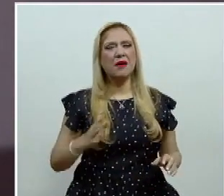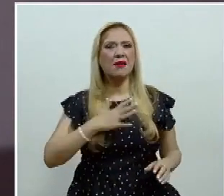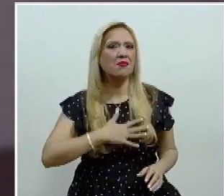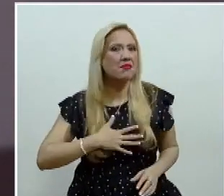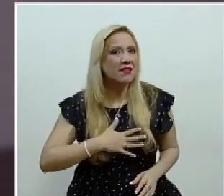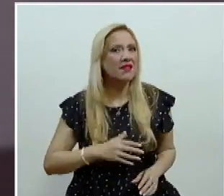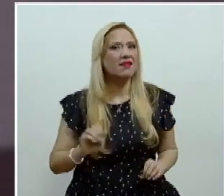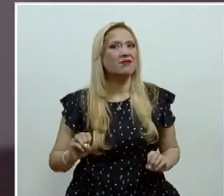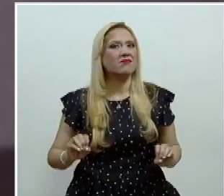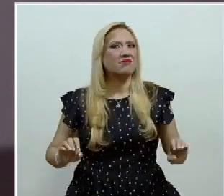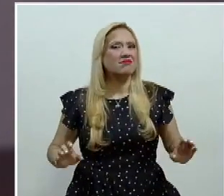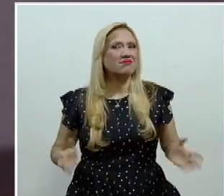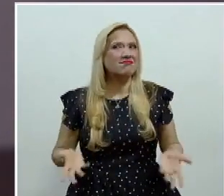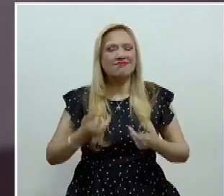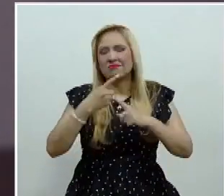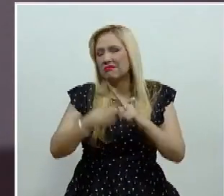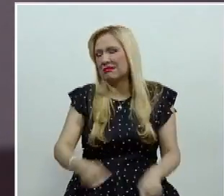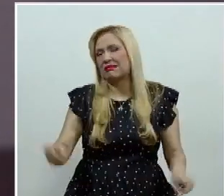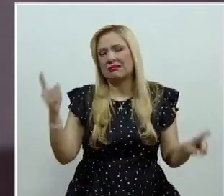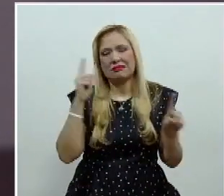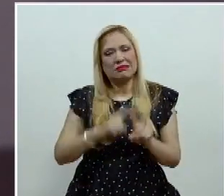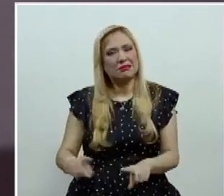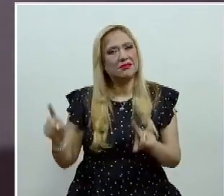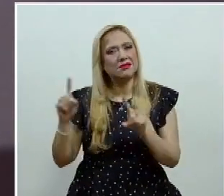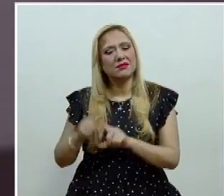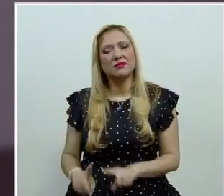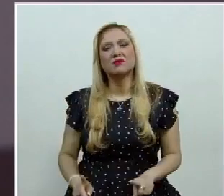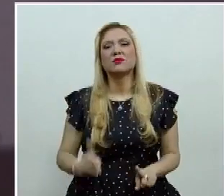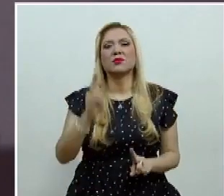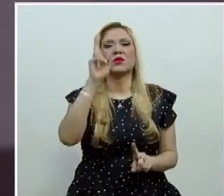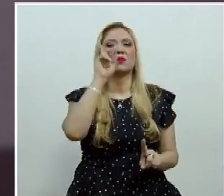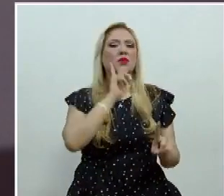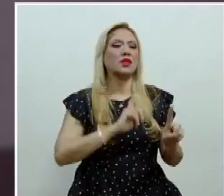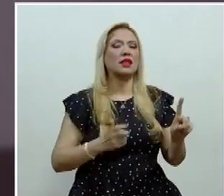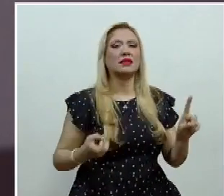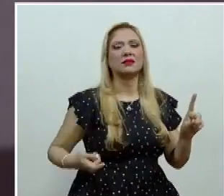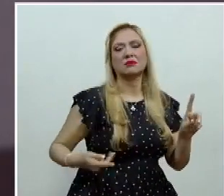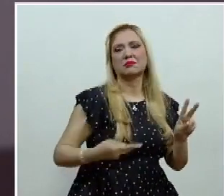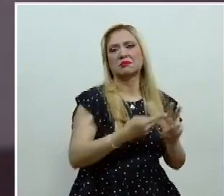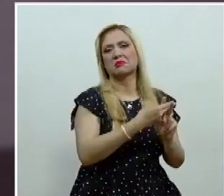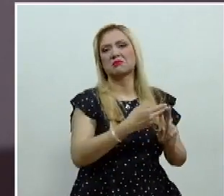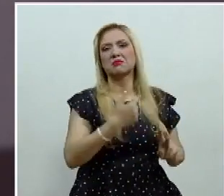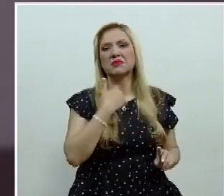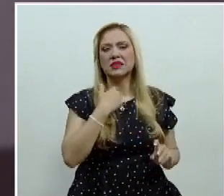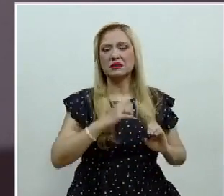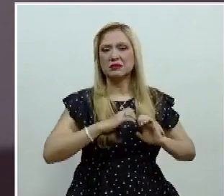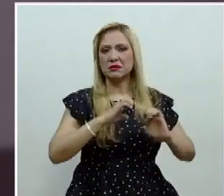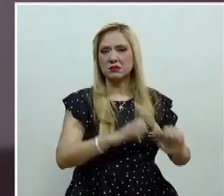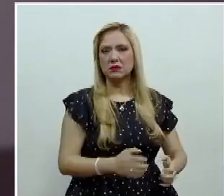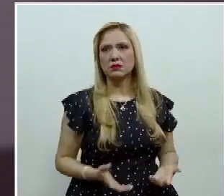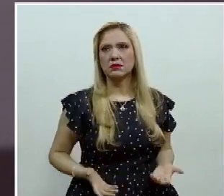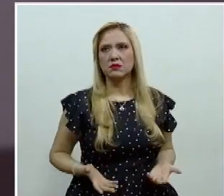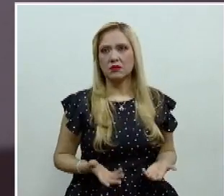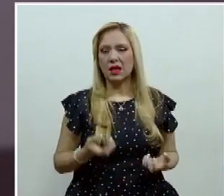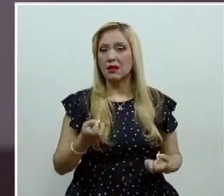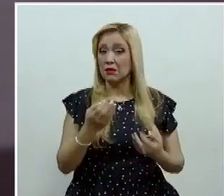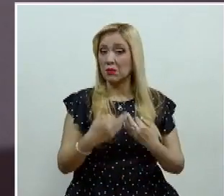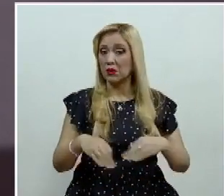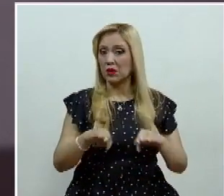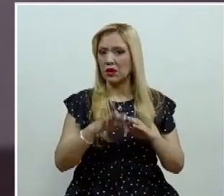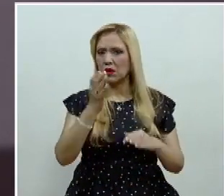con cuestiones de género. Entonces, es importante analizar todas